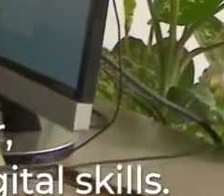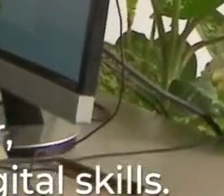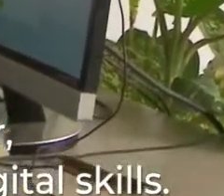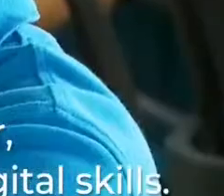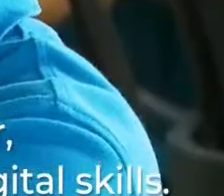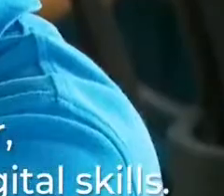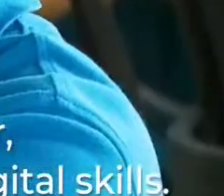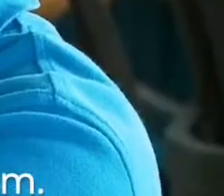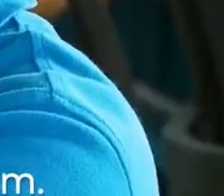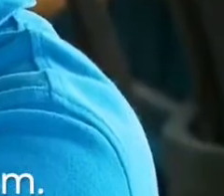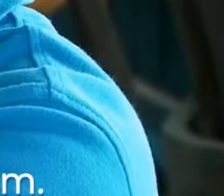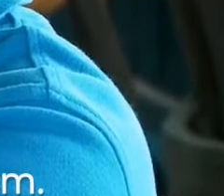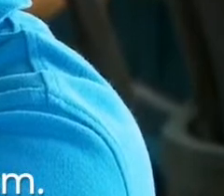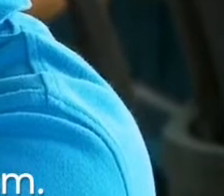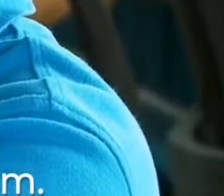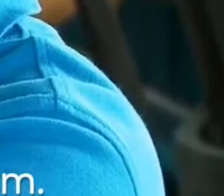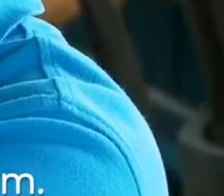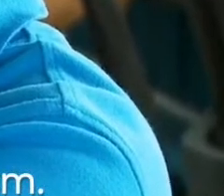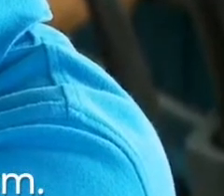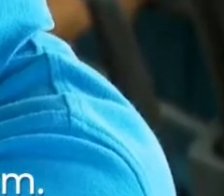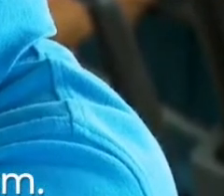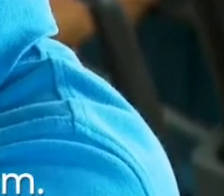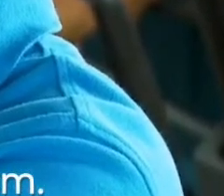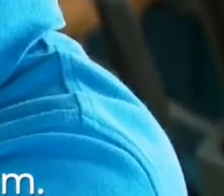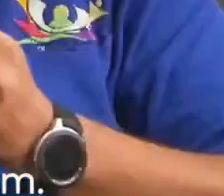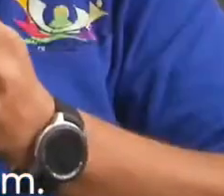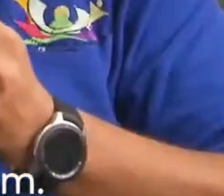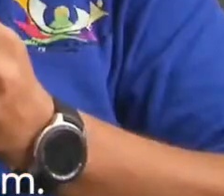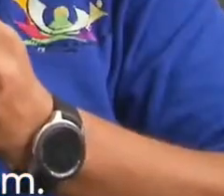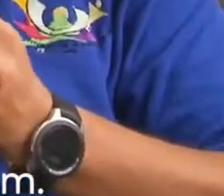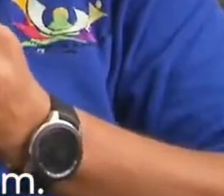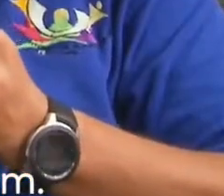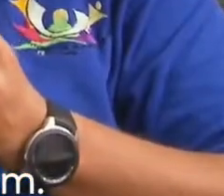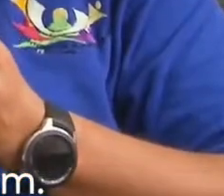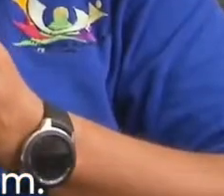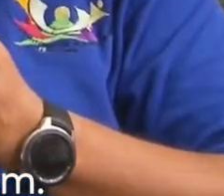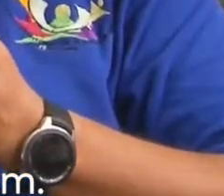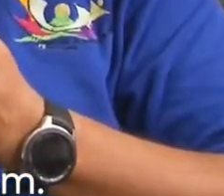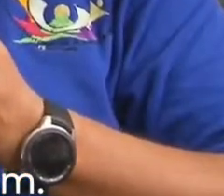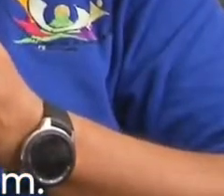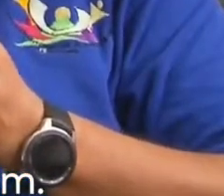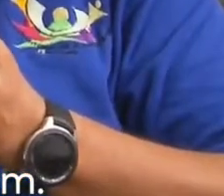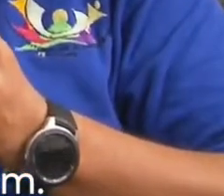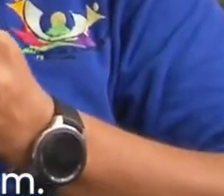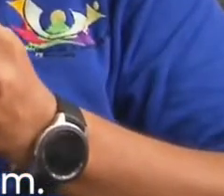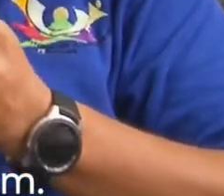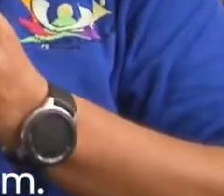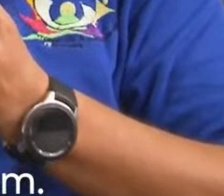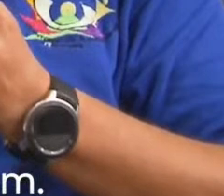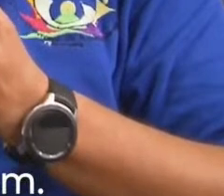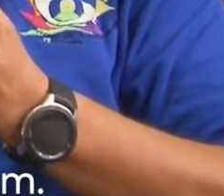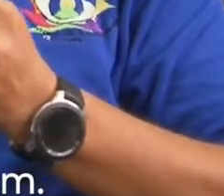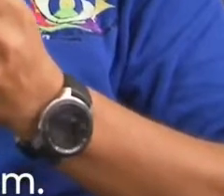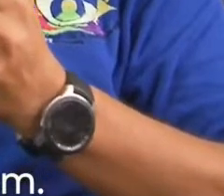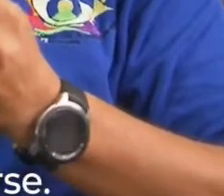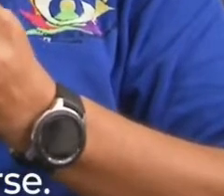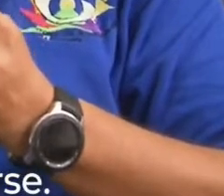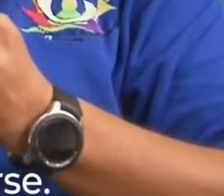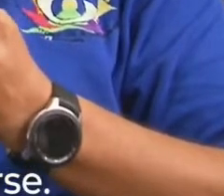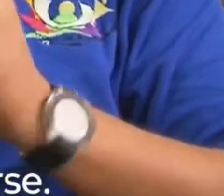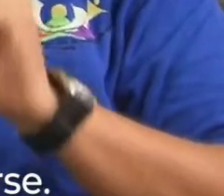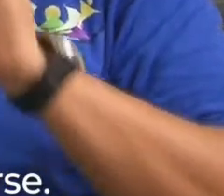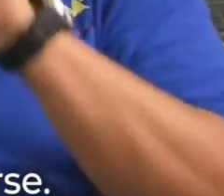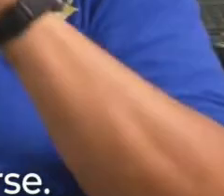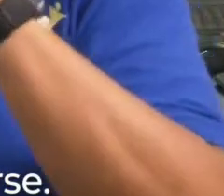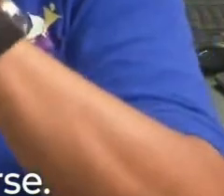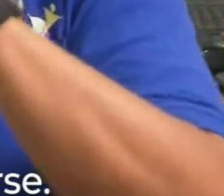las destrezas digitales. La gente ha buscado cómo capacitarse. Hemos dado inglés para el turismo, y ese inglés